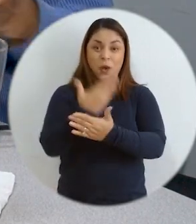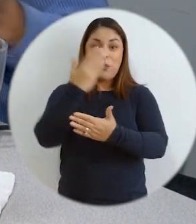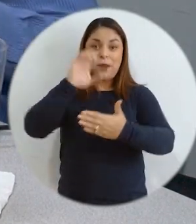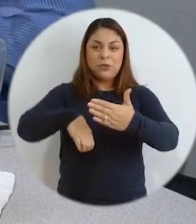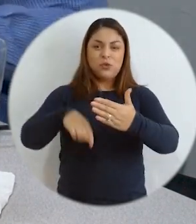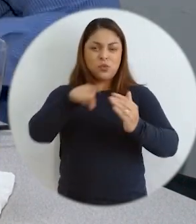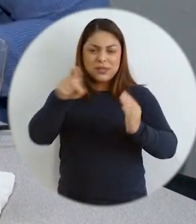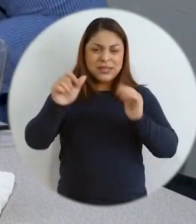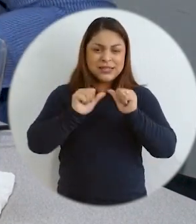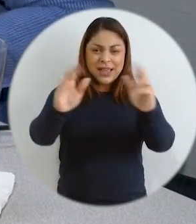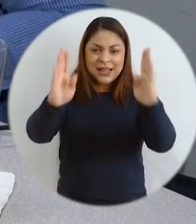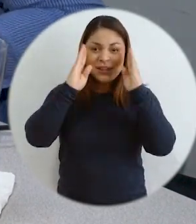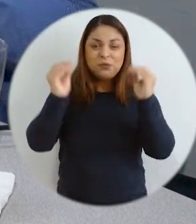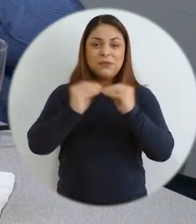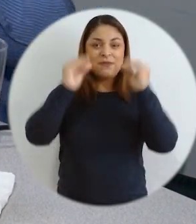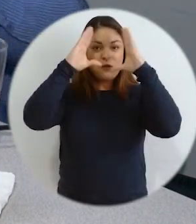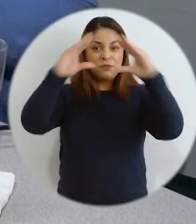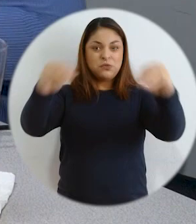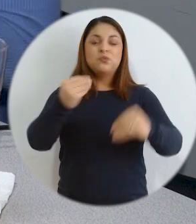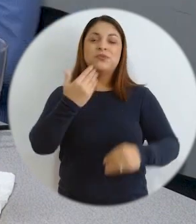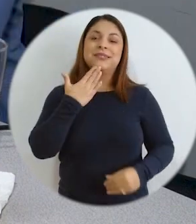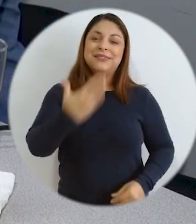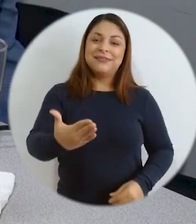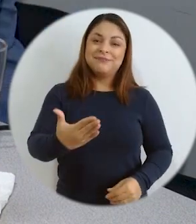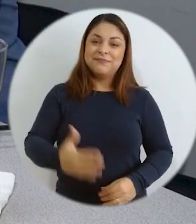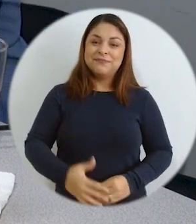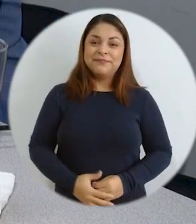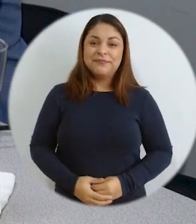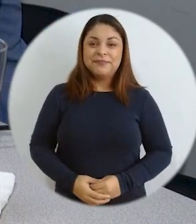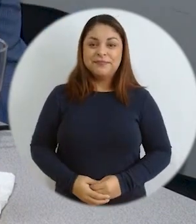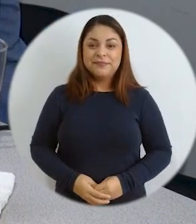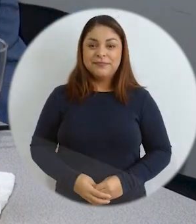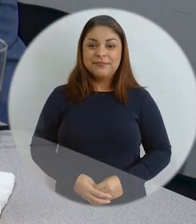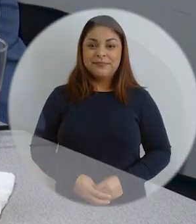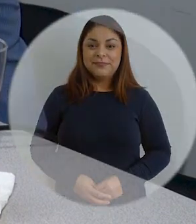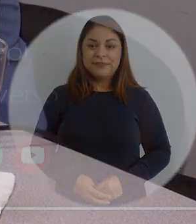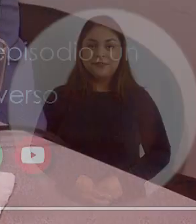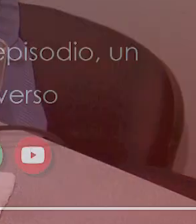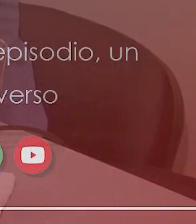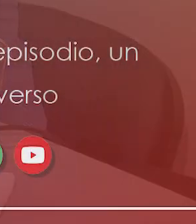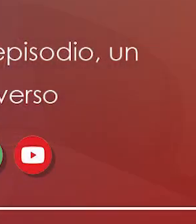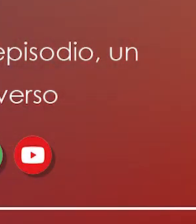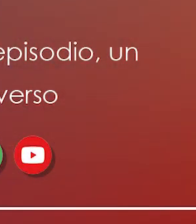hayan acompañado hoy en este nuevo episodio. Sigan atentos a más información. Muchísimas